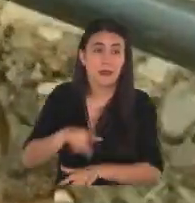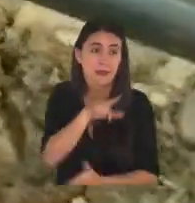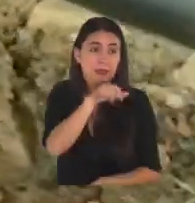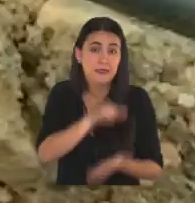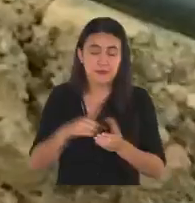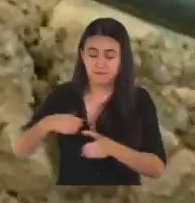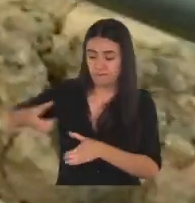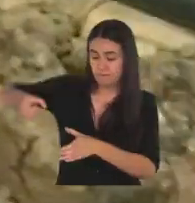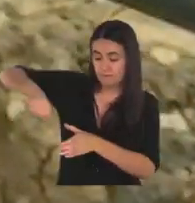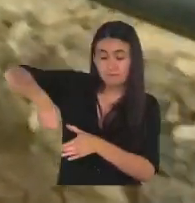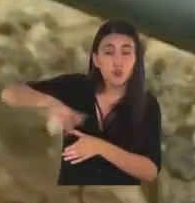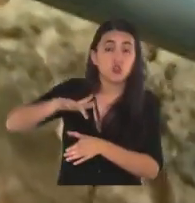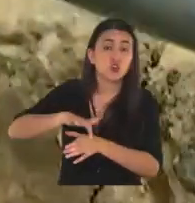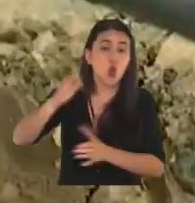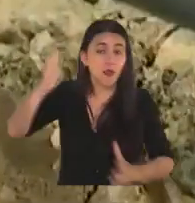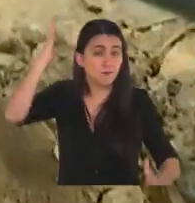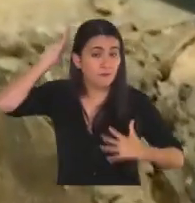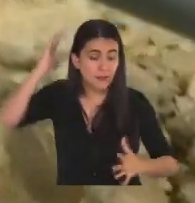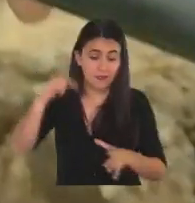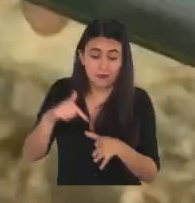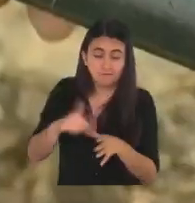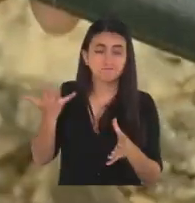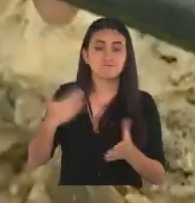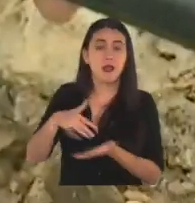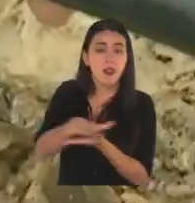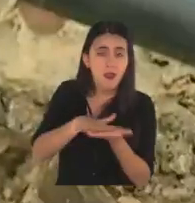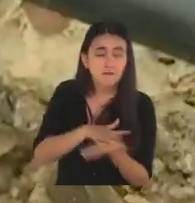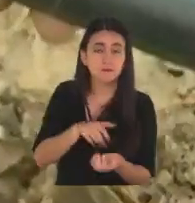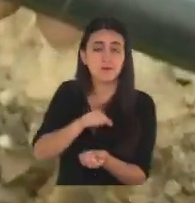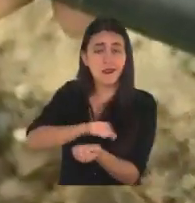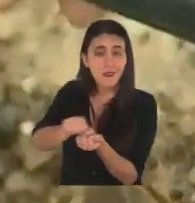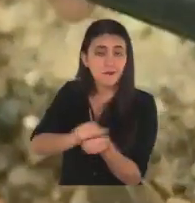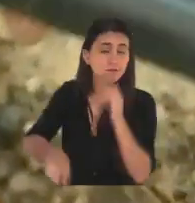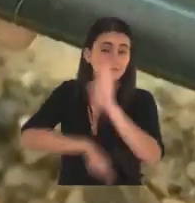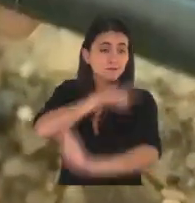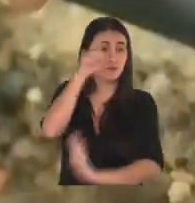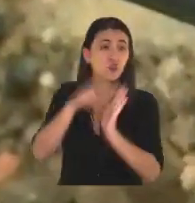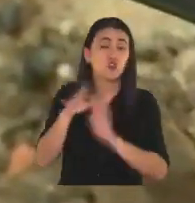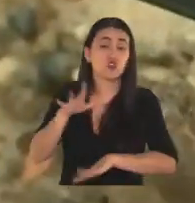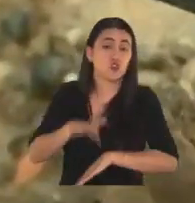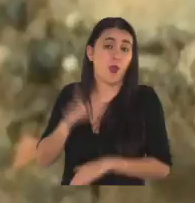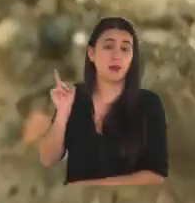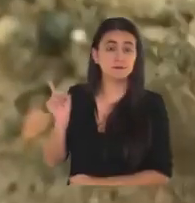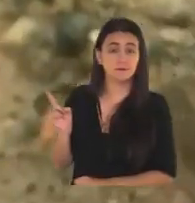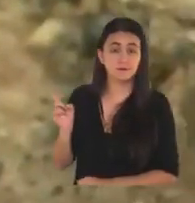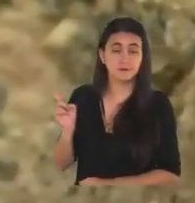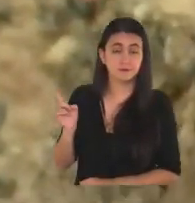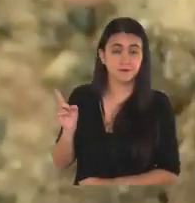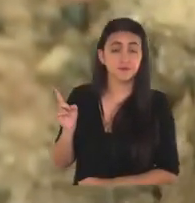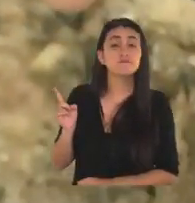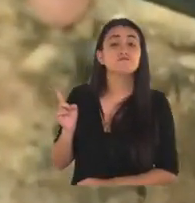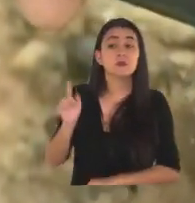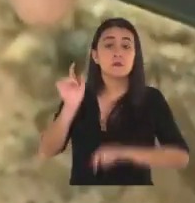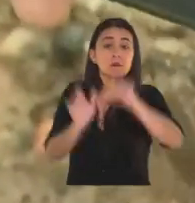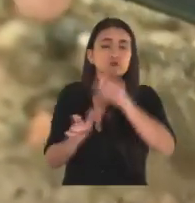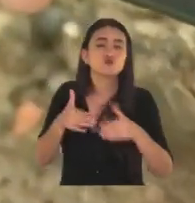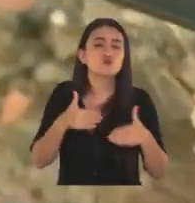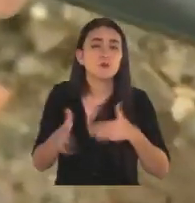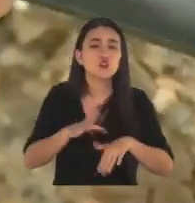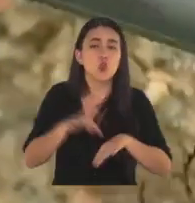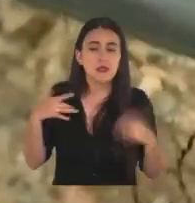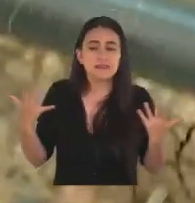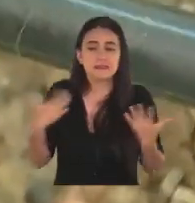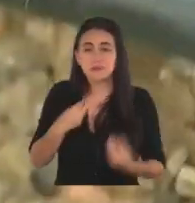agua que ellos utilizan para bañarse, para lavar y para todos los quehaceres de la casa, incluso algunas personas la utilizan también